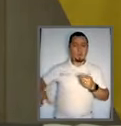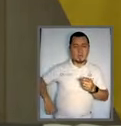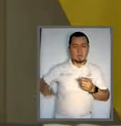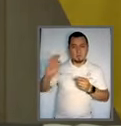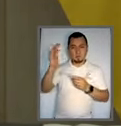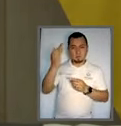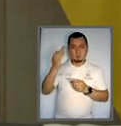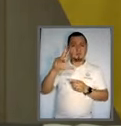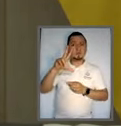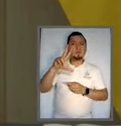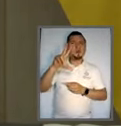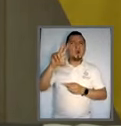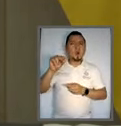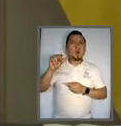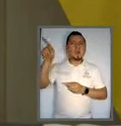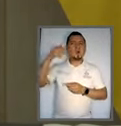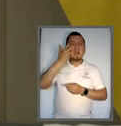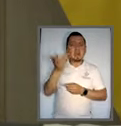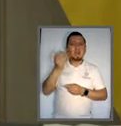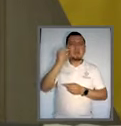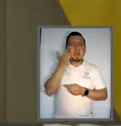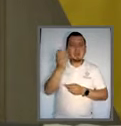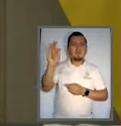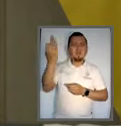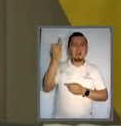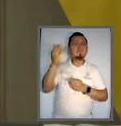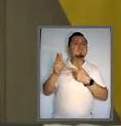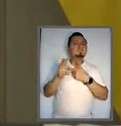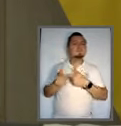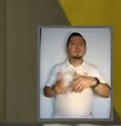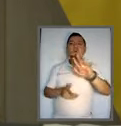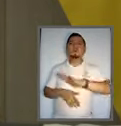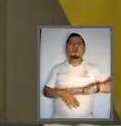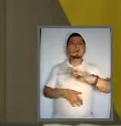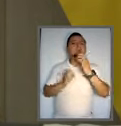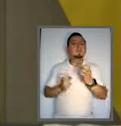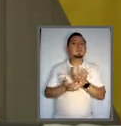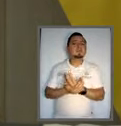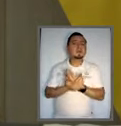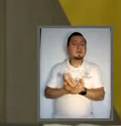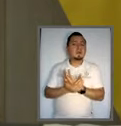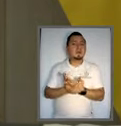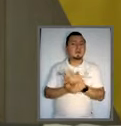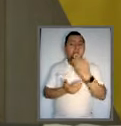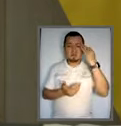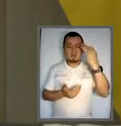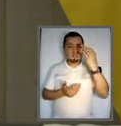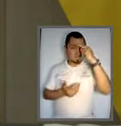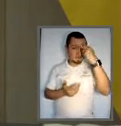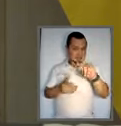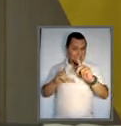federal no deja importar pruebas rápidas a México. Hoy hay un impedimento para importar pruebas rápidas a